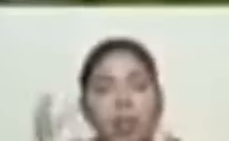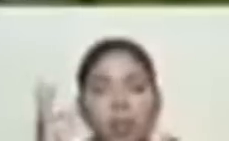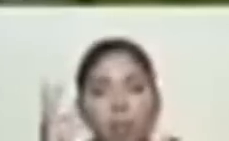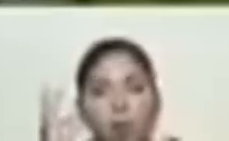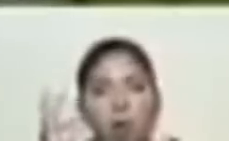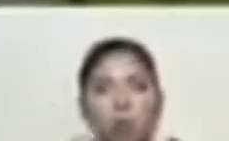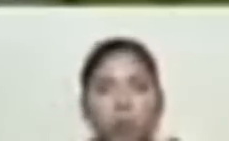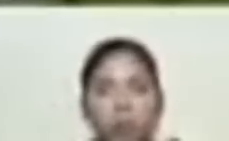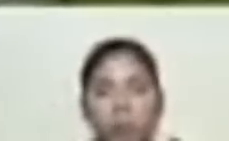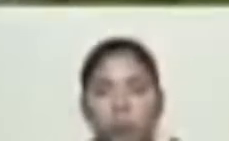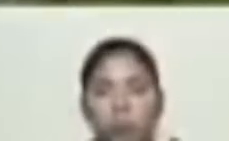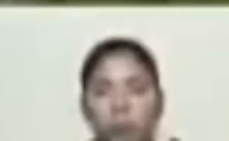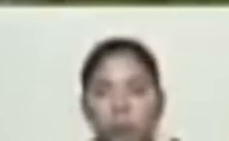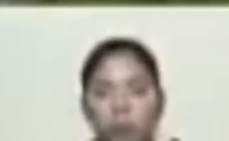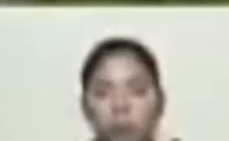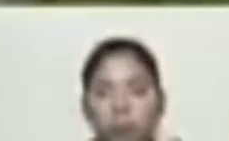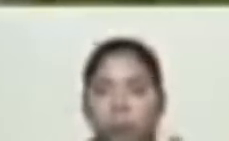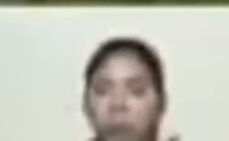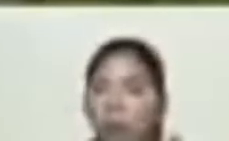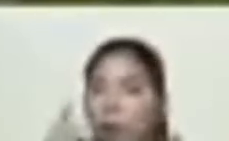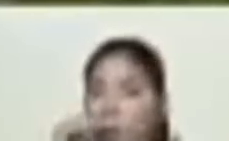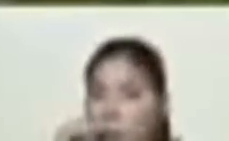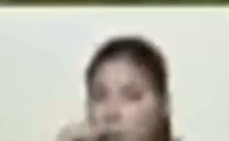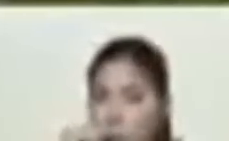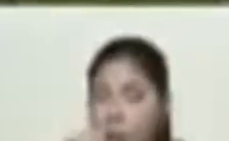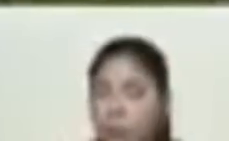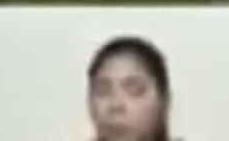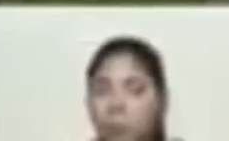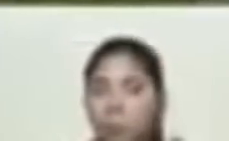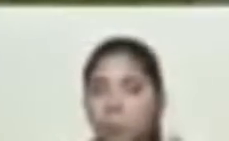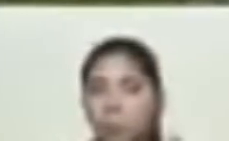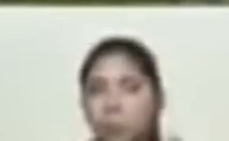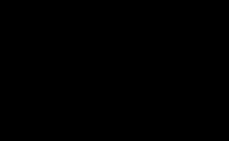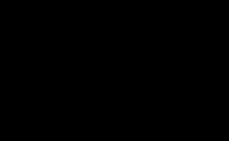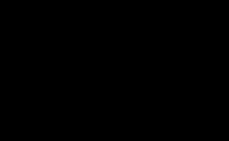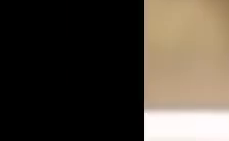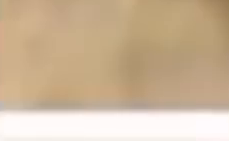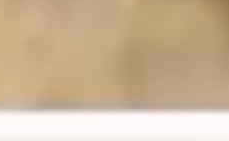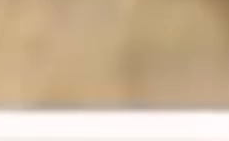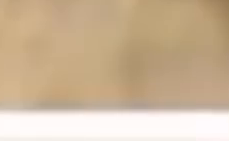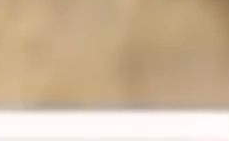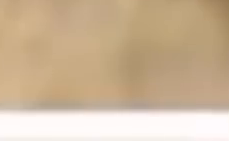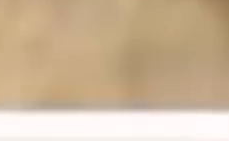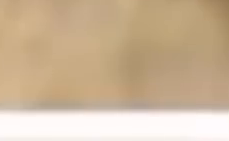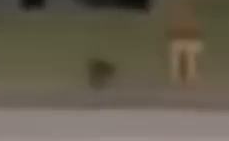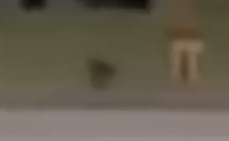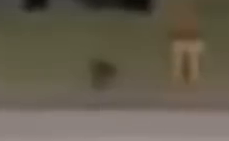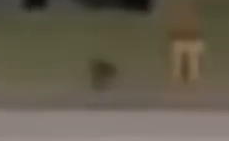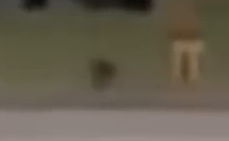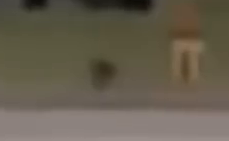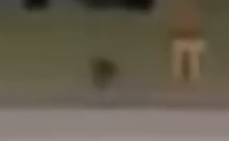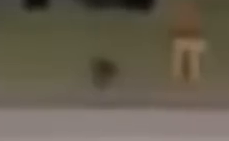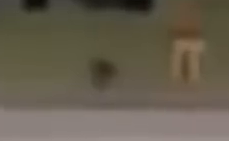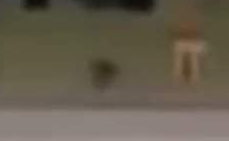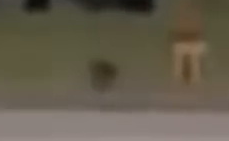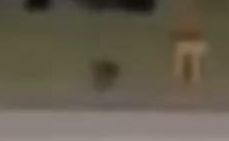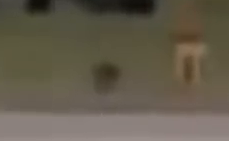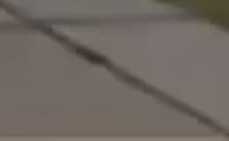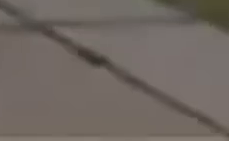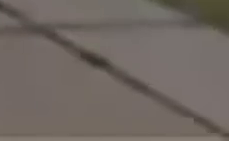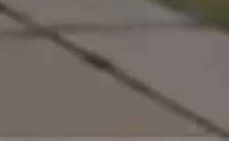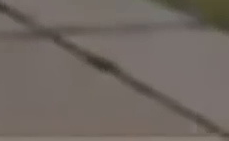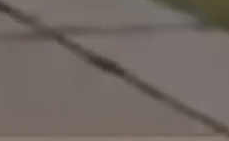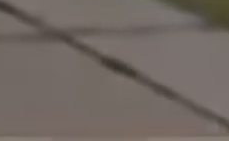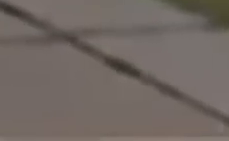de Miraflores por orden de Nicolás maduro cuando ha anunciado una vez más que se alista para una nueva compra de armamento para su seguridad porque se sabe que se está cayendo a